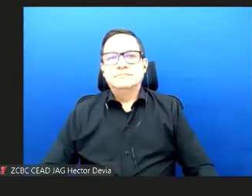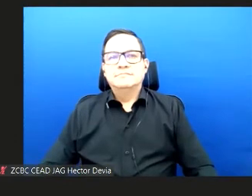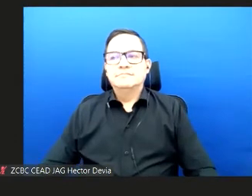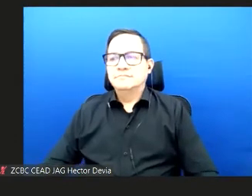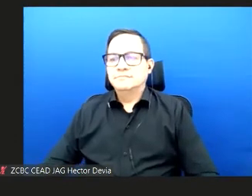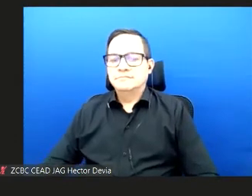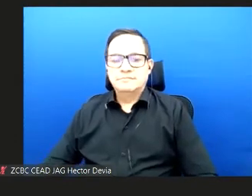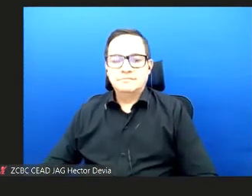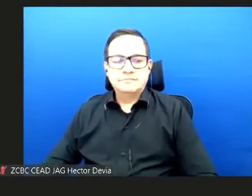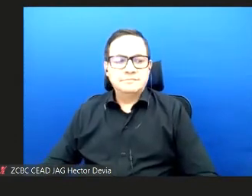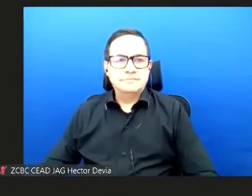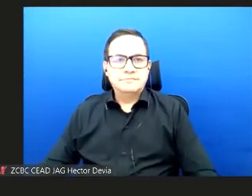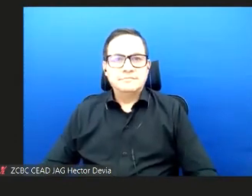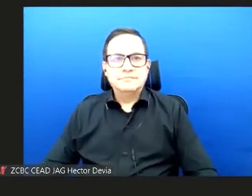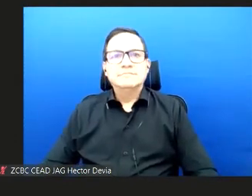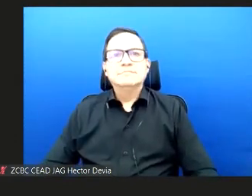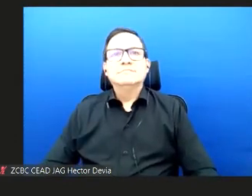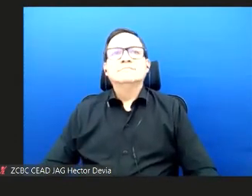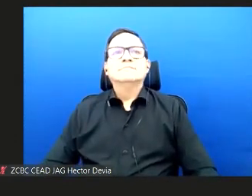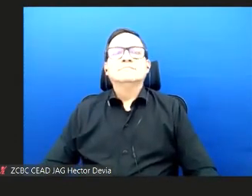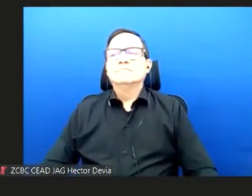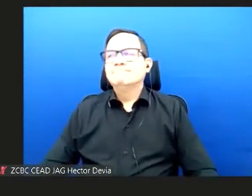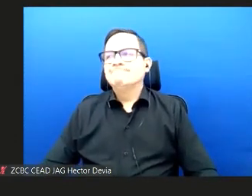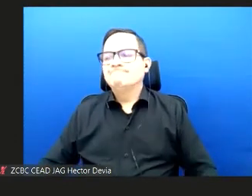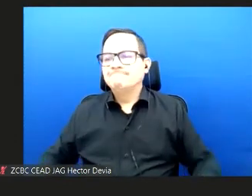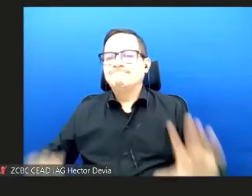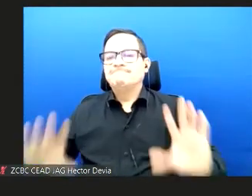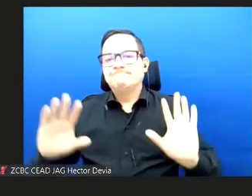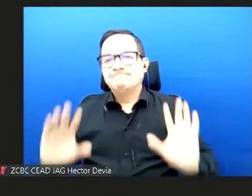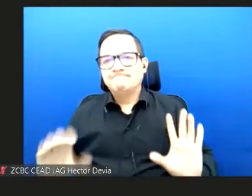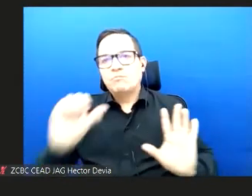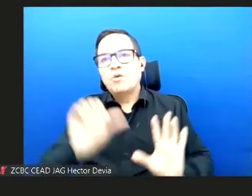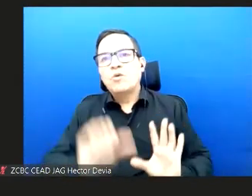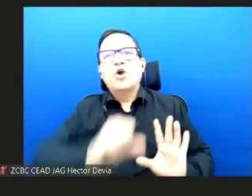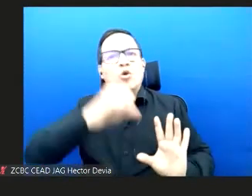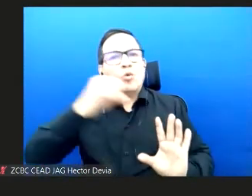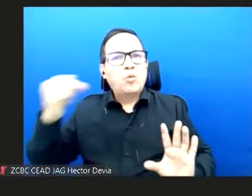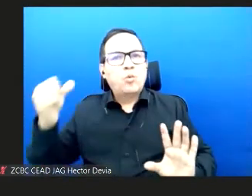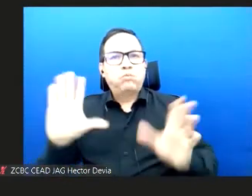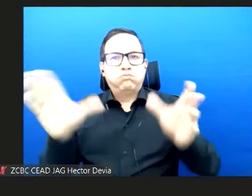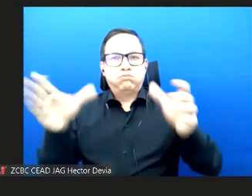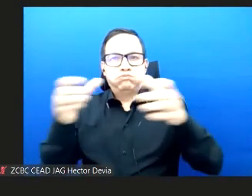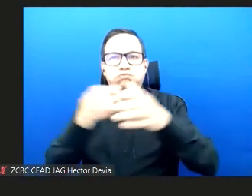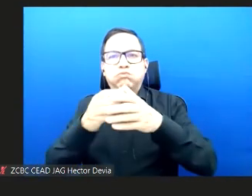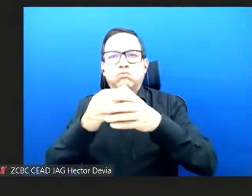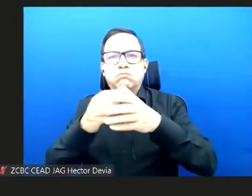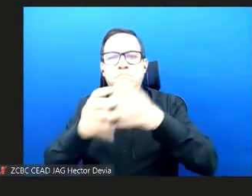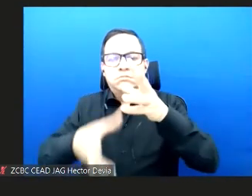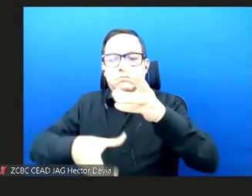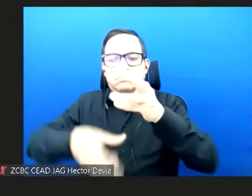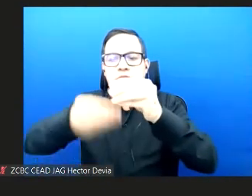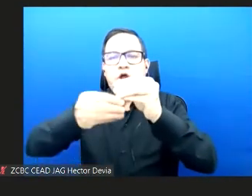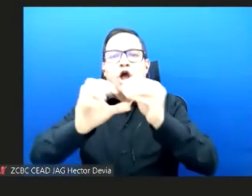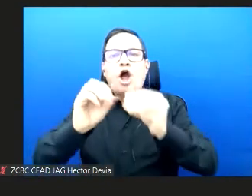simétrica. Vamos a ahora hablar de conjunto complemento.